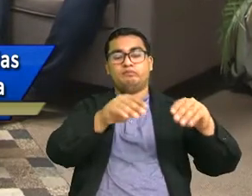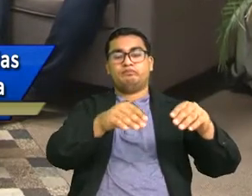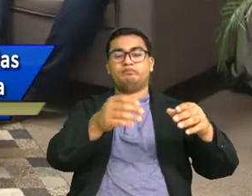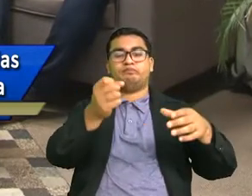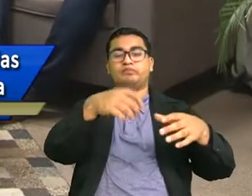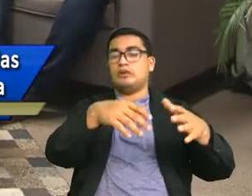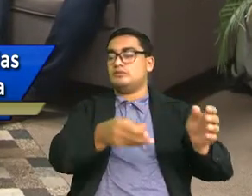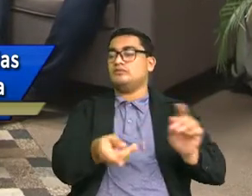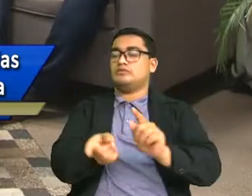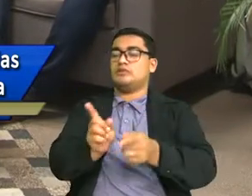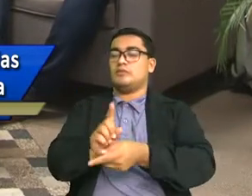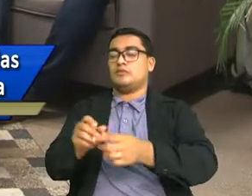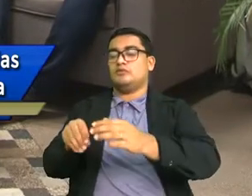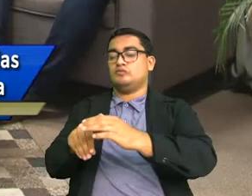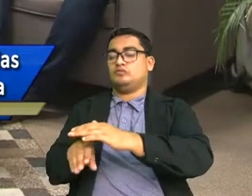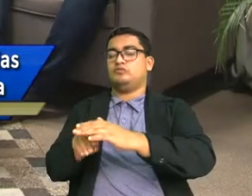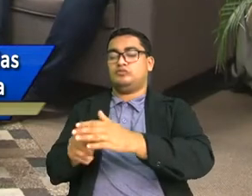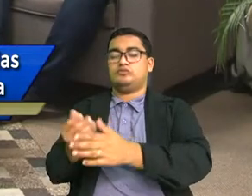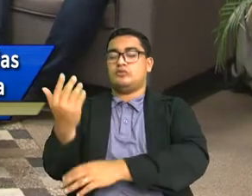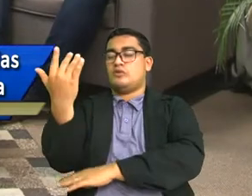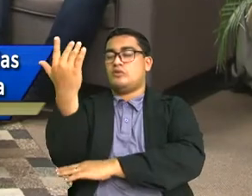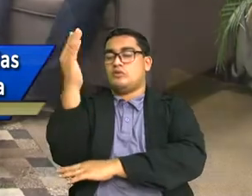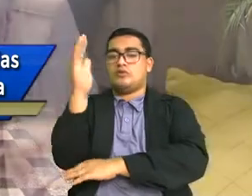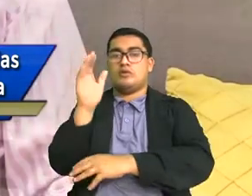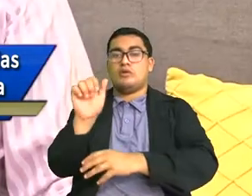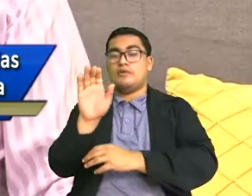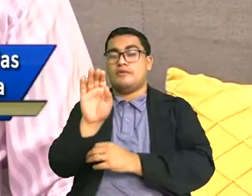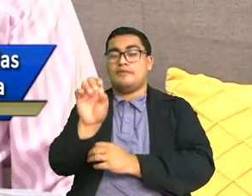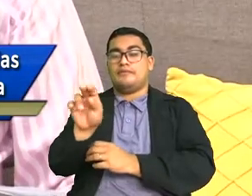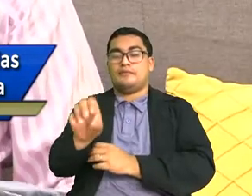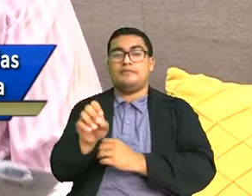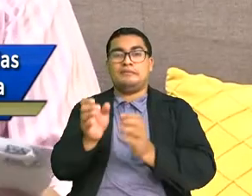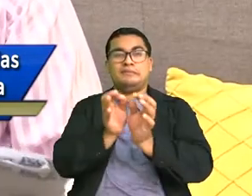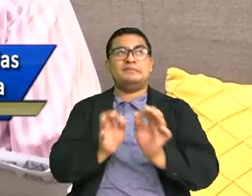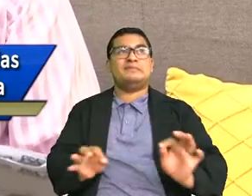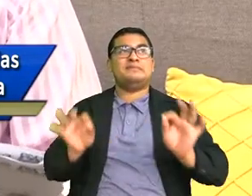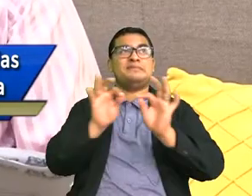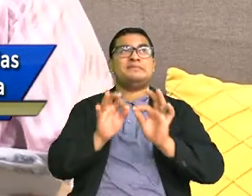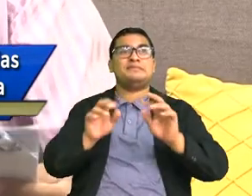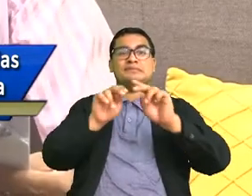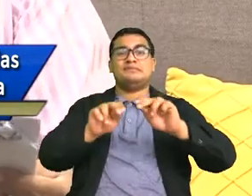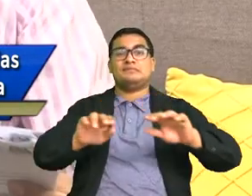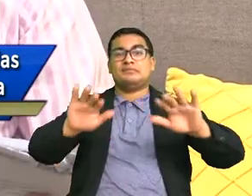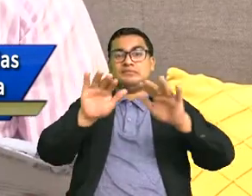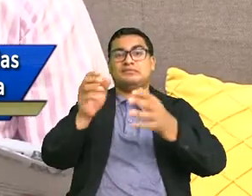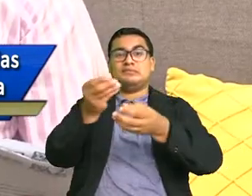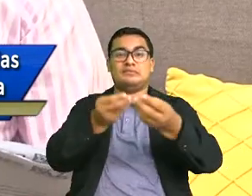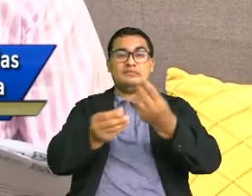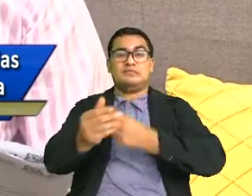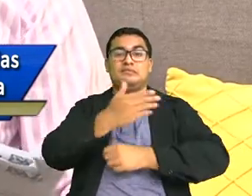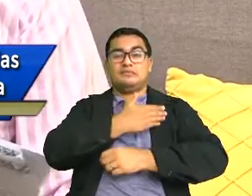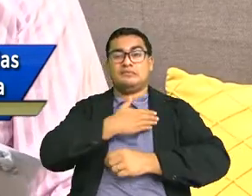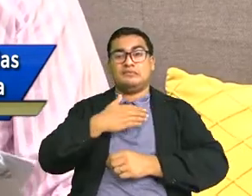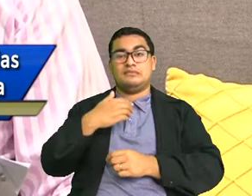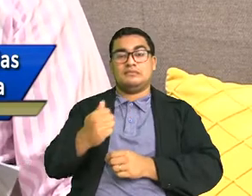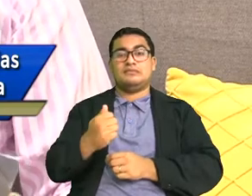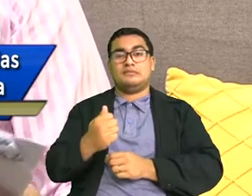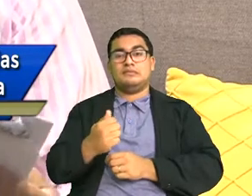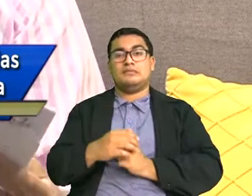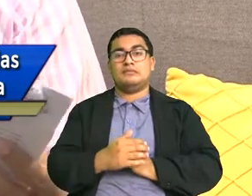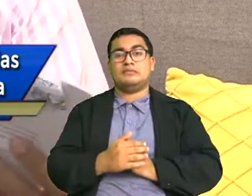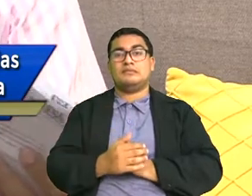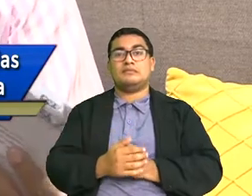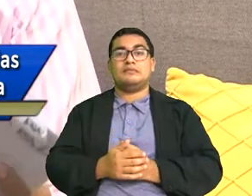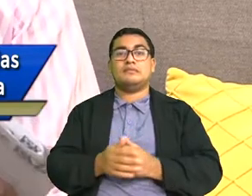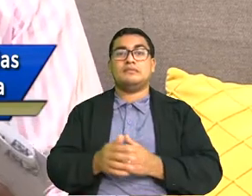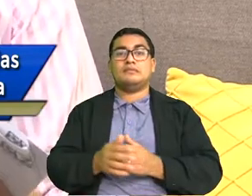las familias miran qué bueno me genera un beneficio también ambiental económico y me mejoro mi situación entonces eso eso